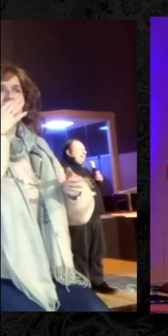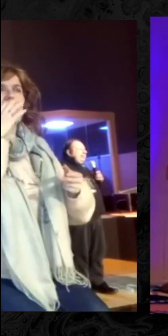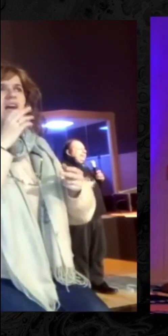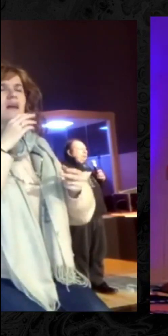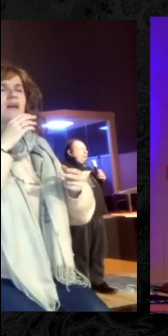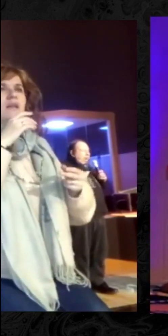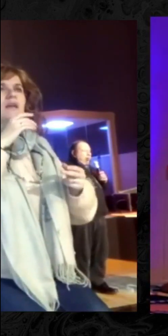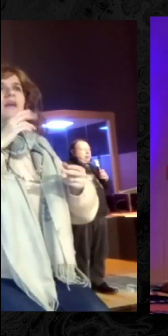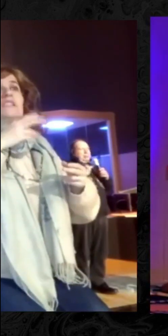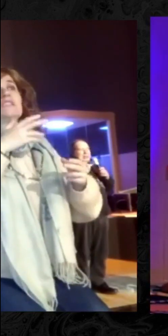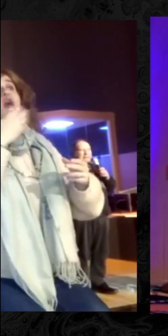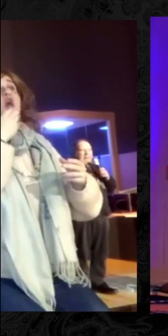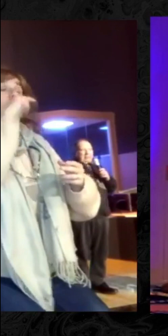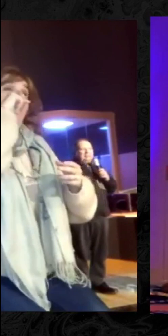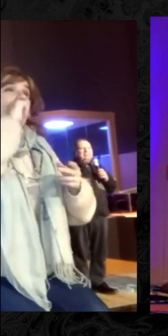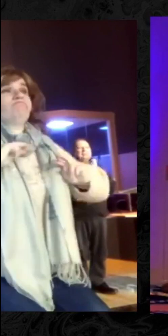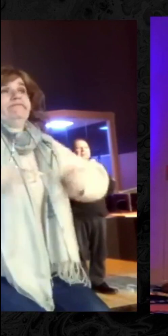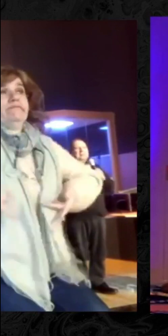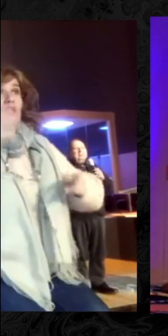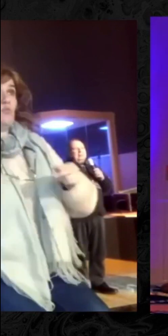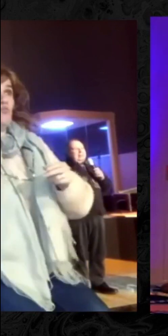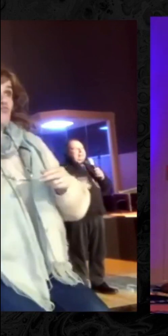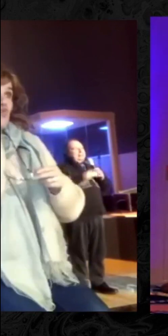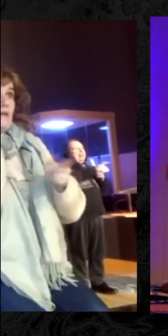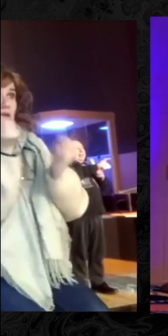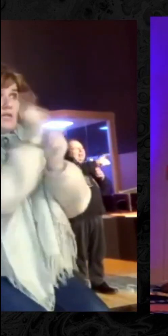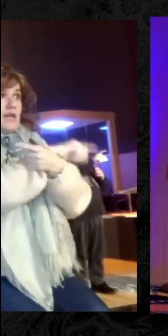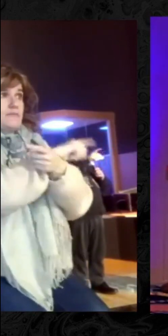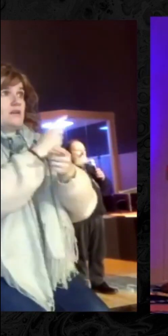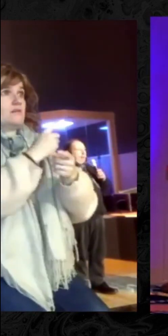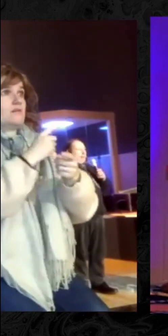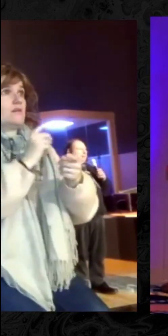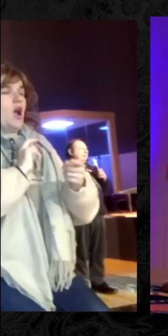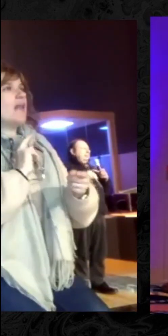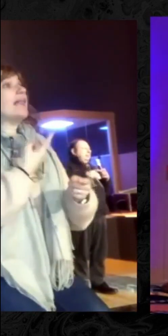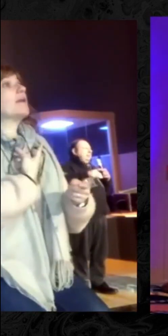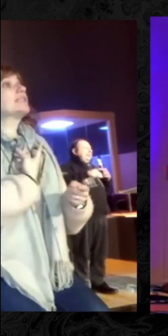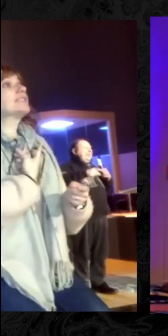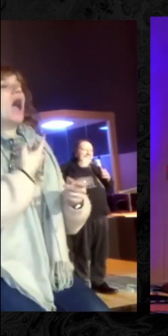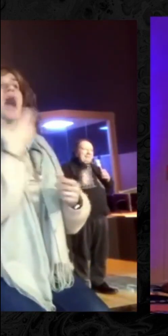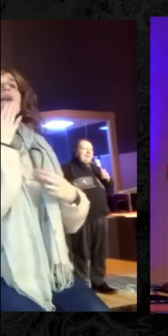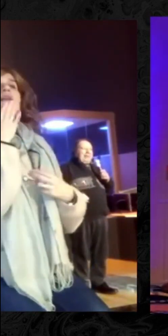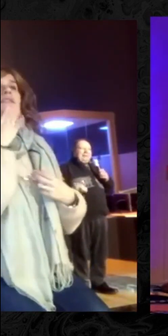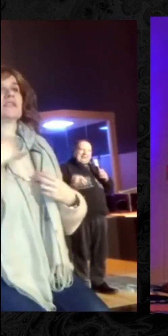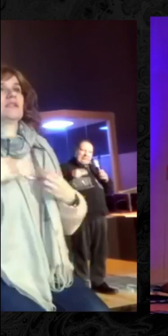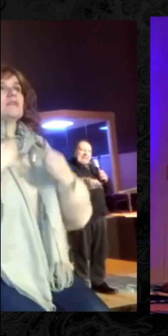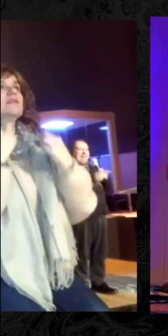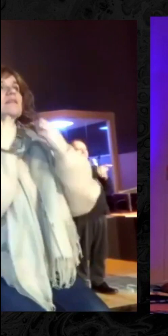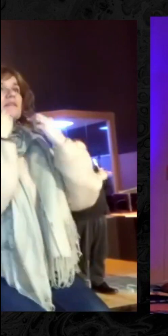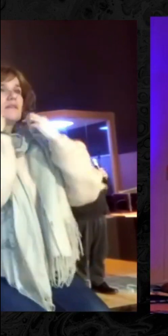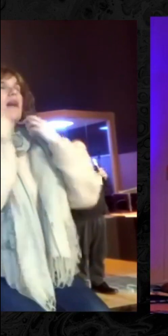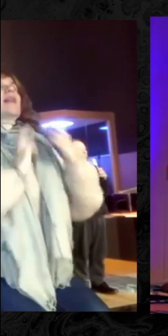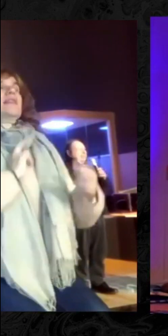quieren la destrucción de la familia así está en YouTube y que el lgtbi también